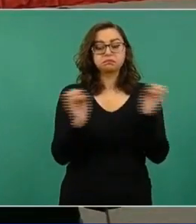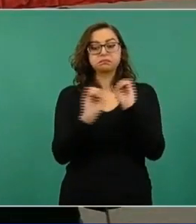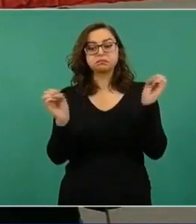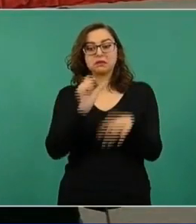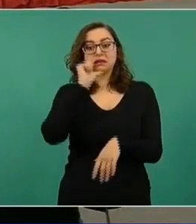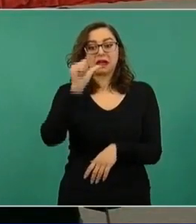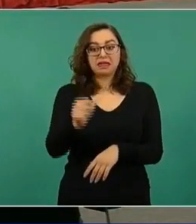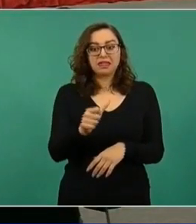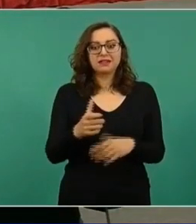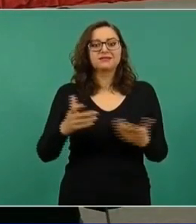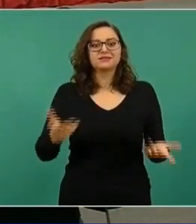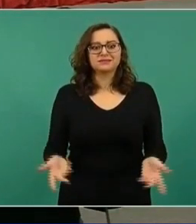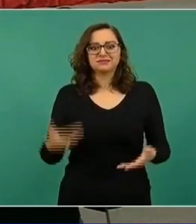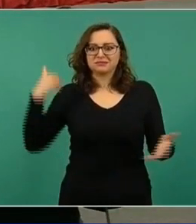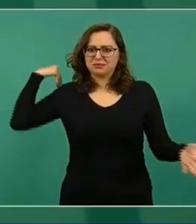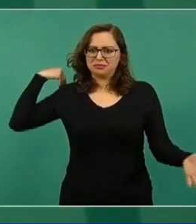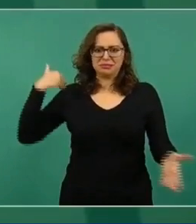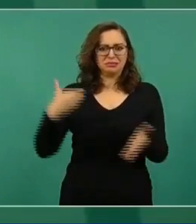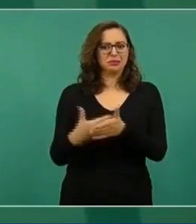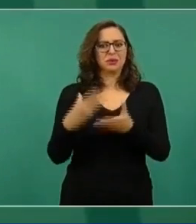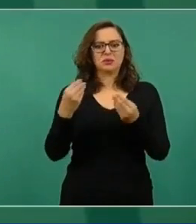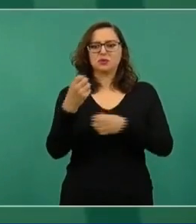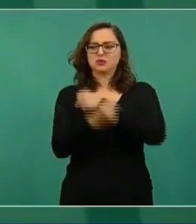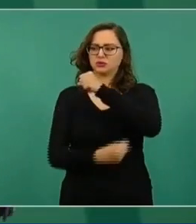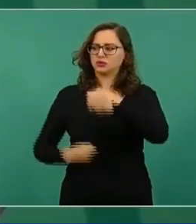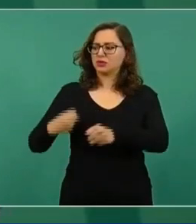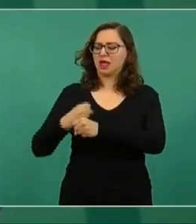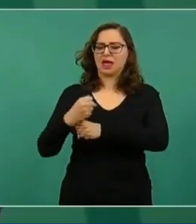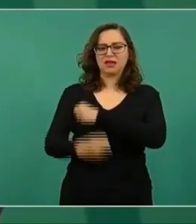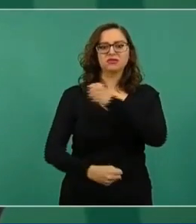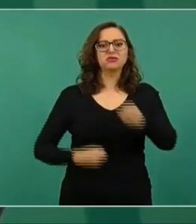rezago, pero estamos conscientes de que con estas